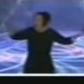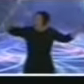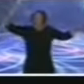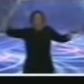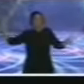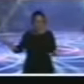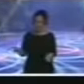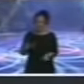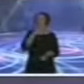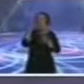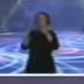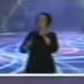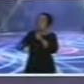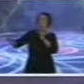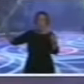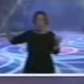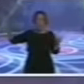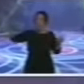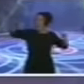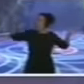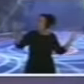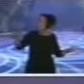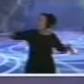escapan las palabras y las